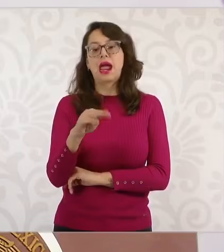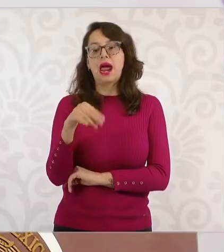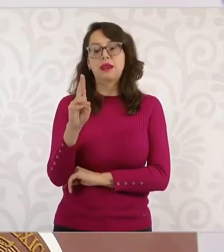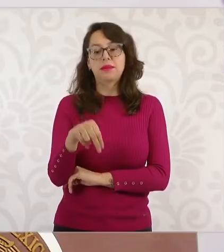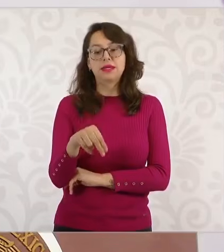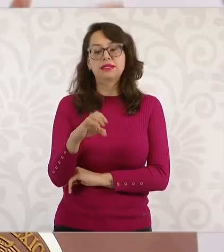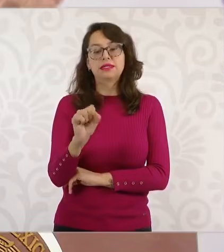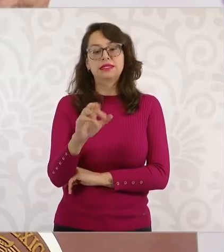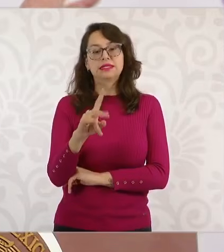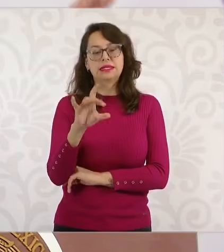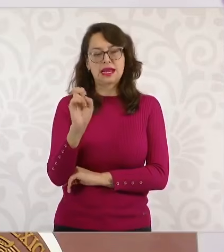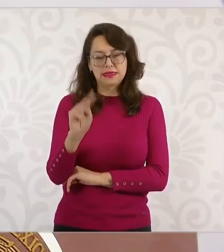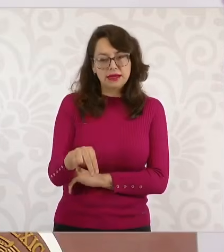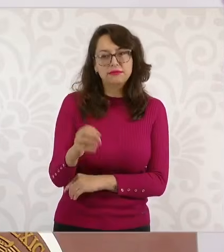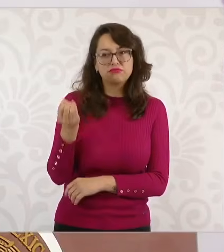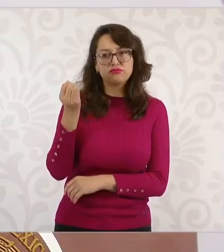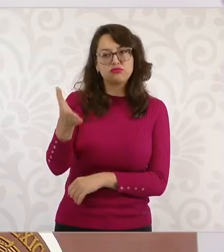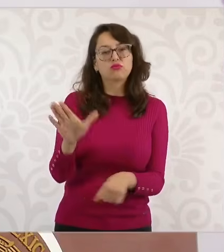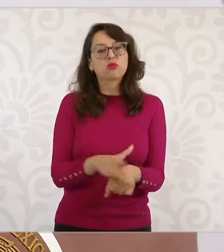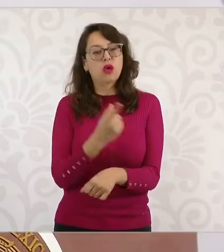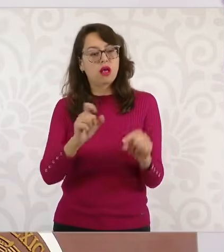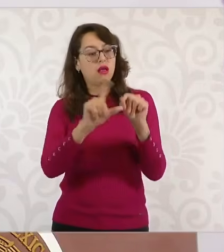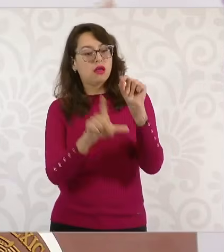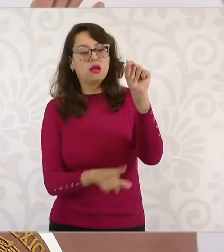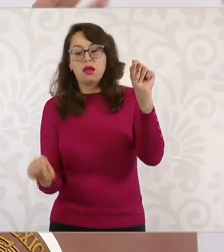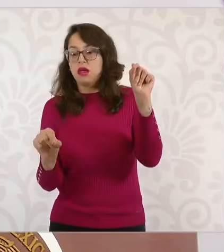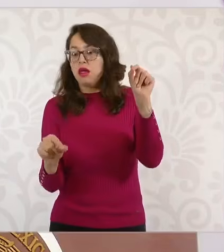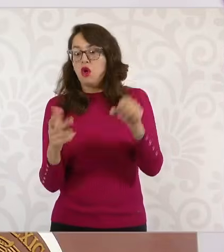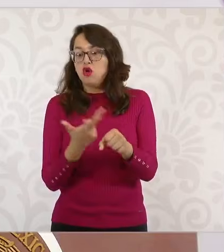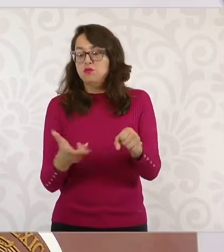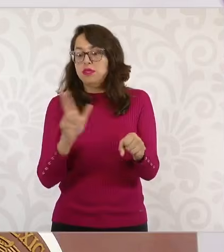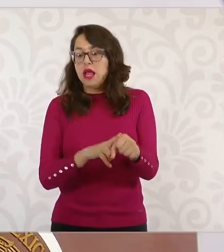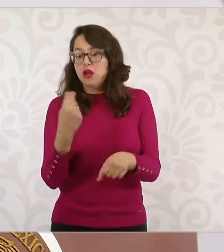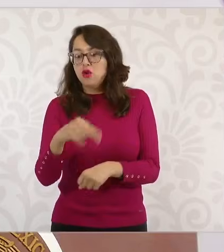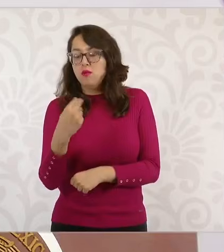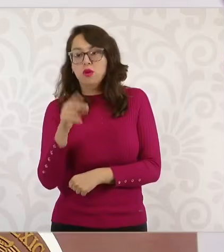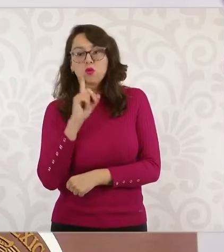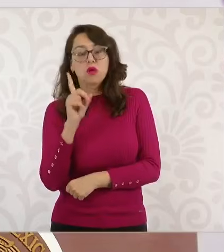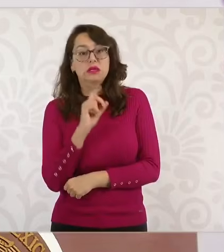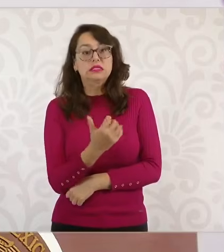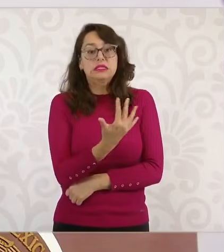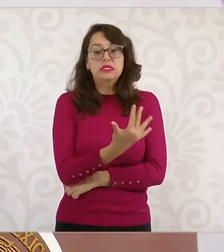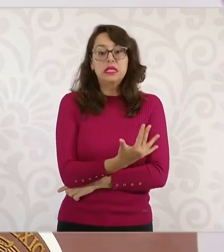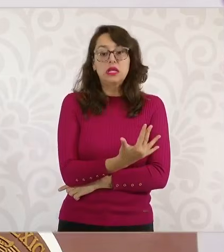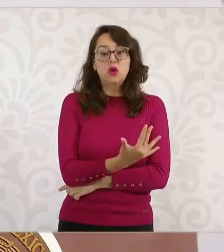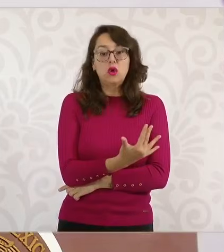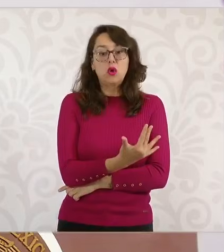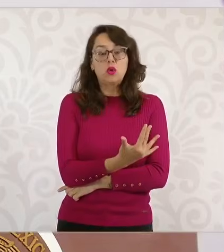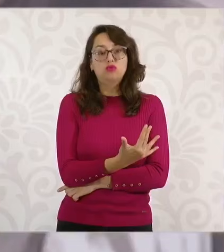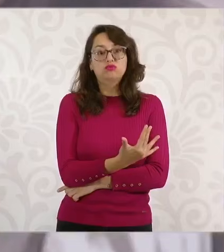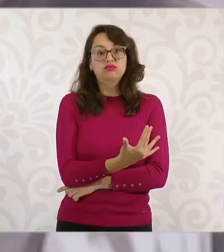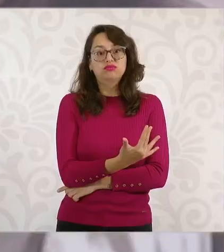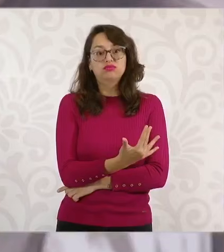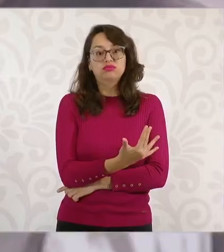hospitales de todo el país, de todas las instituciones con nombres de mujer, y de esas 5 mujeres, 3 habían sido nombrados a partir